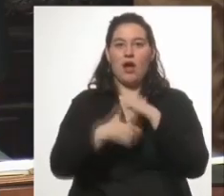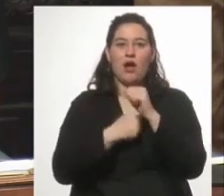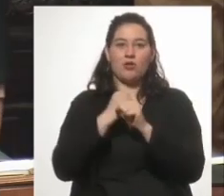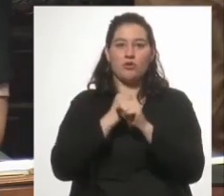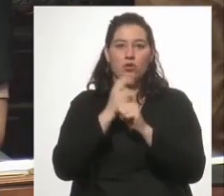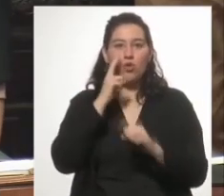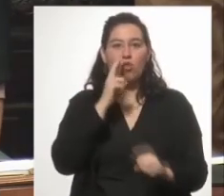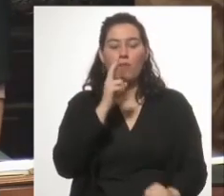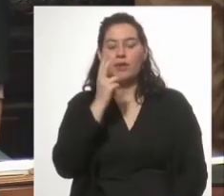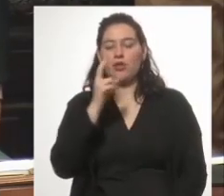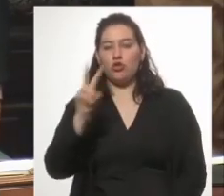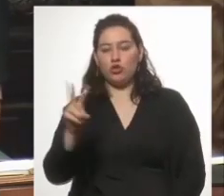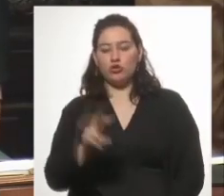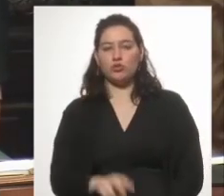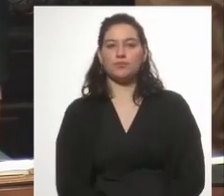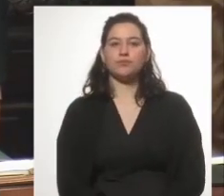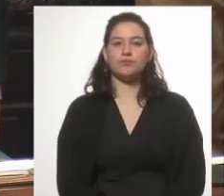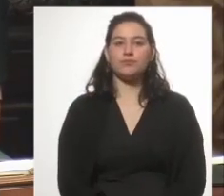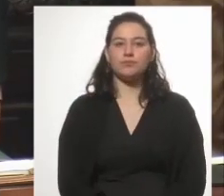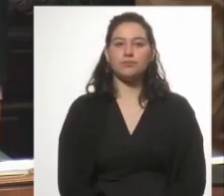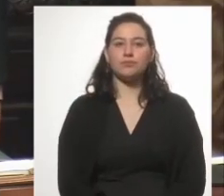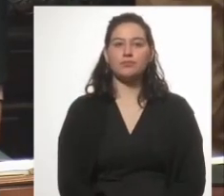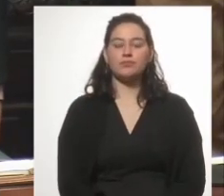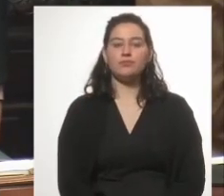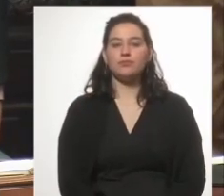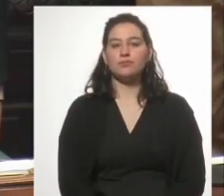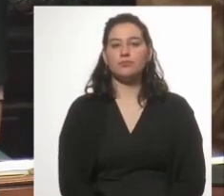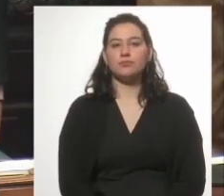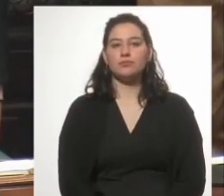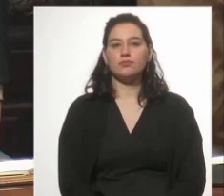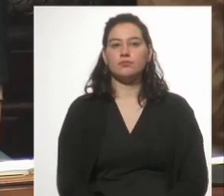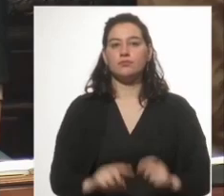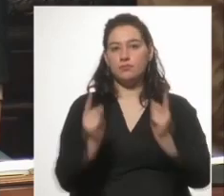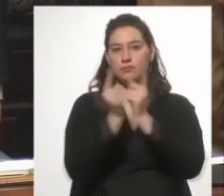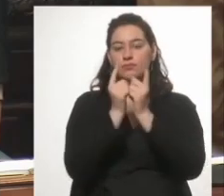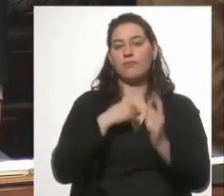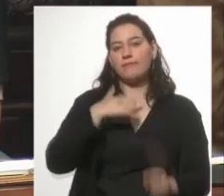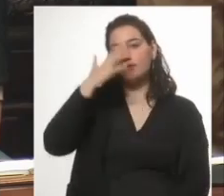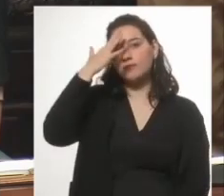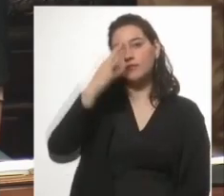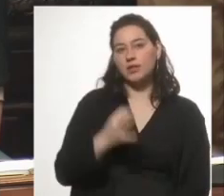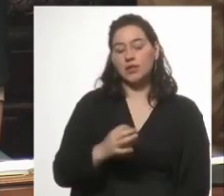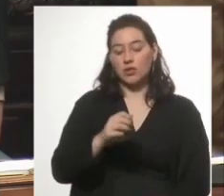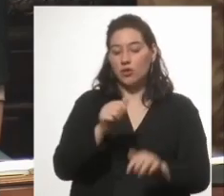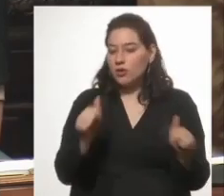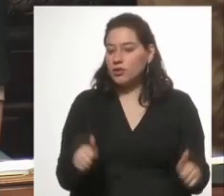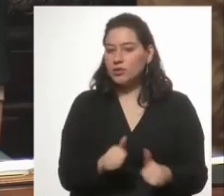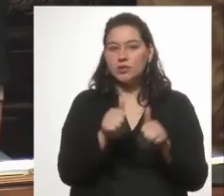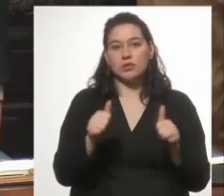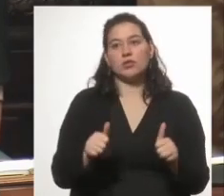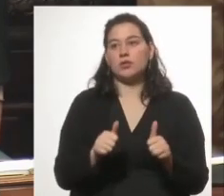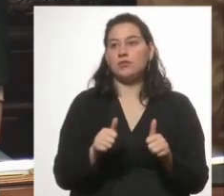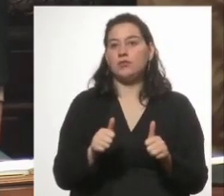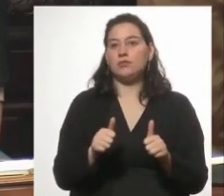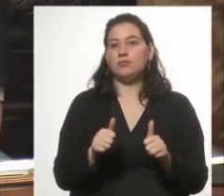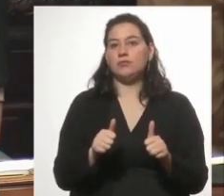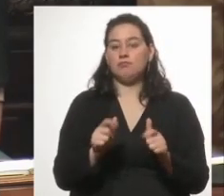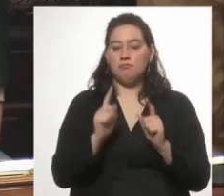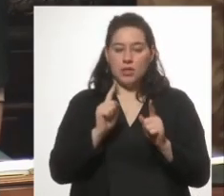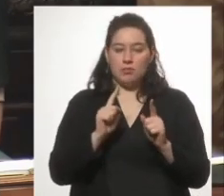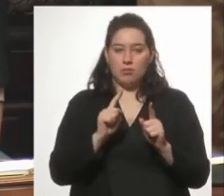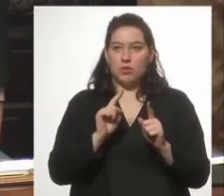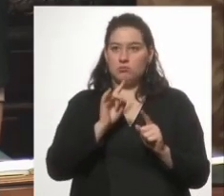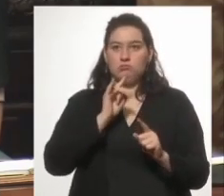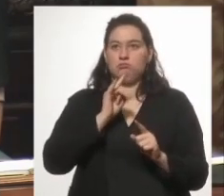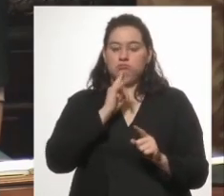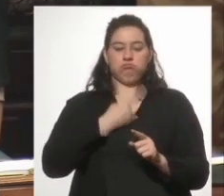2002. En definitiva, yo creo que hice exactamente lo que tenía que